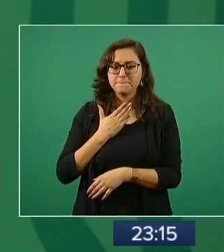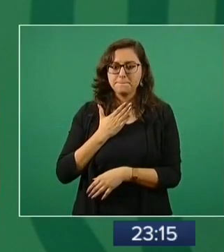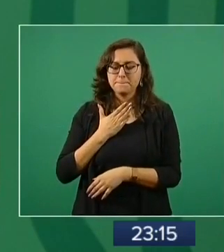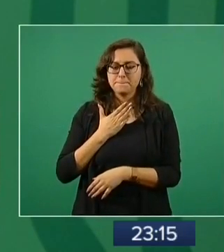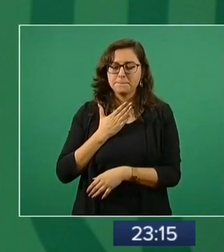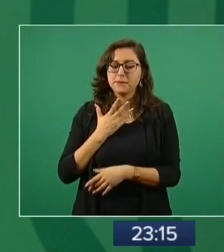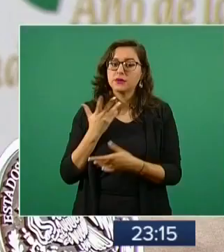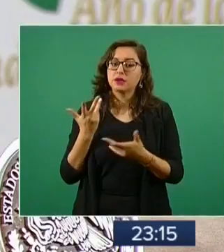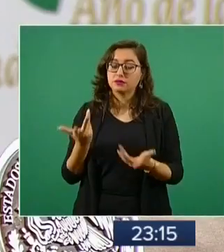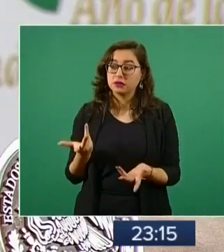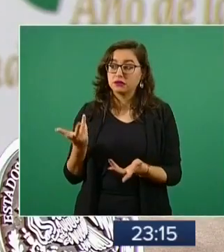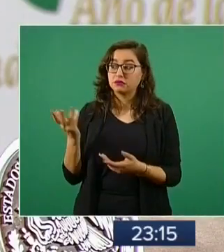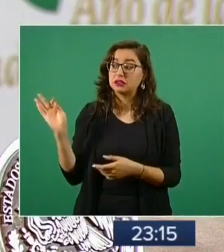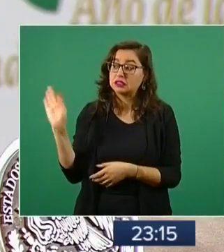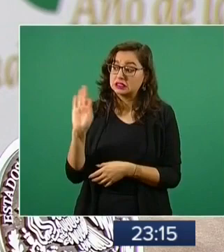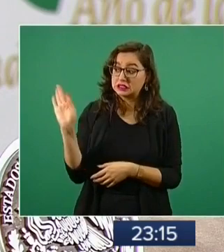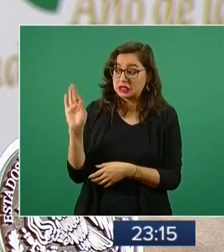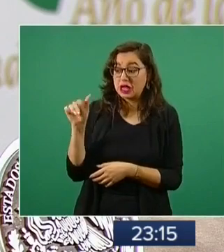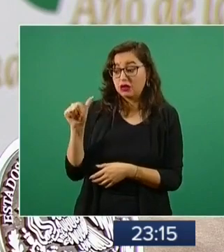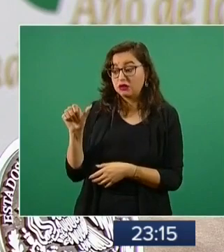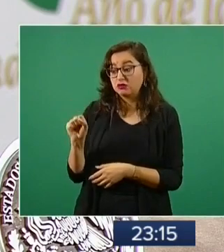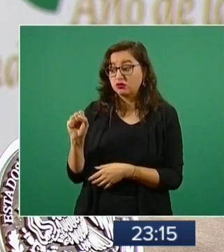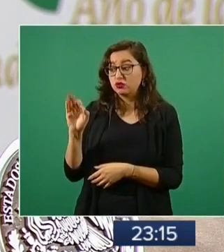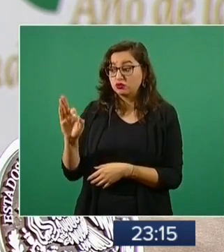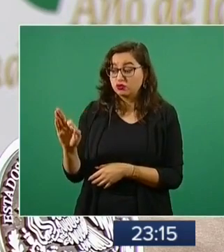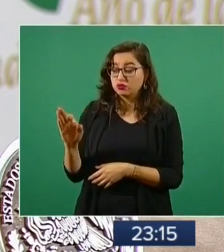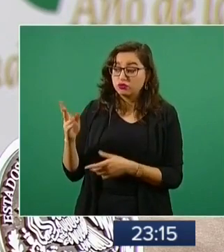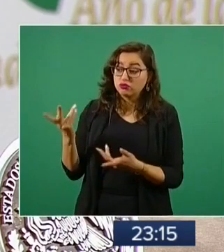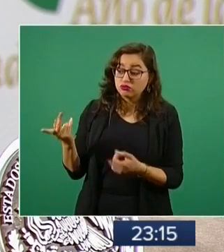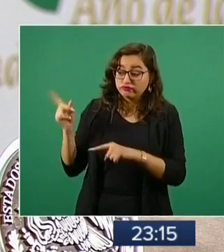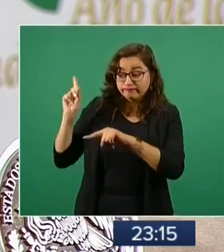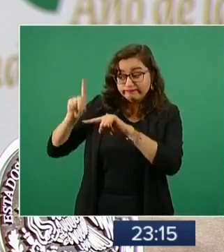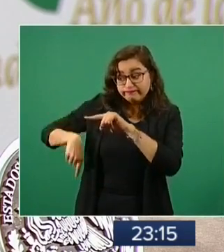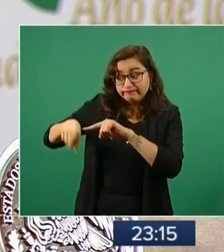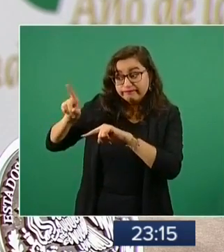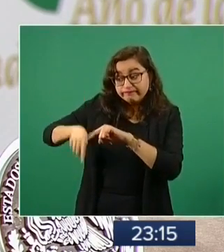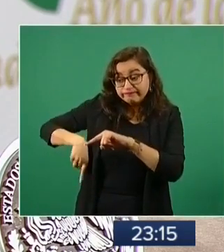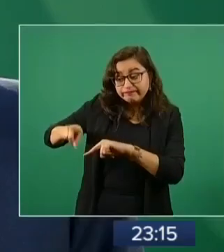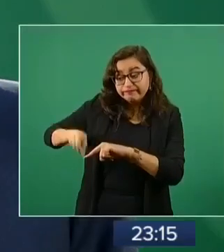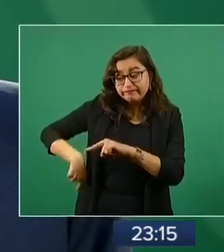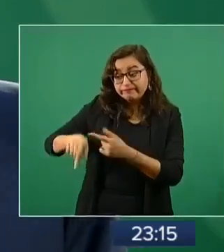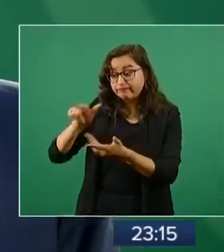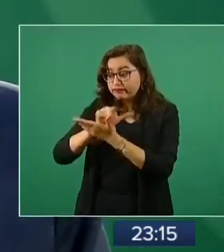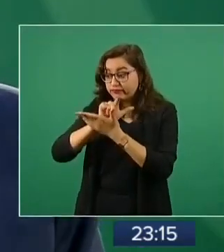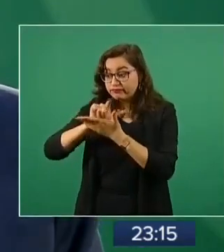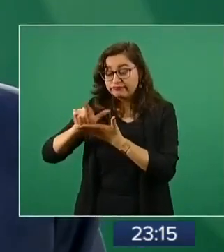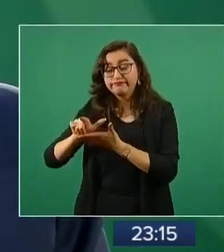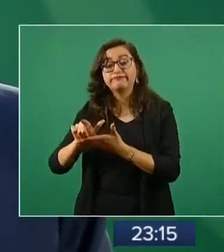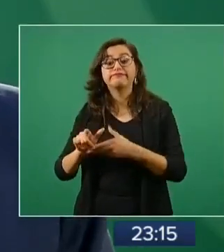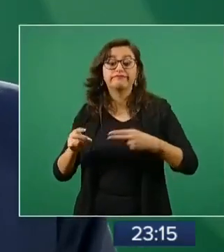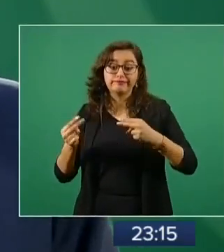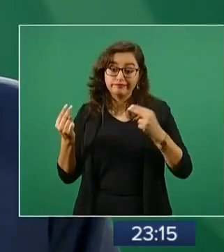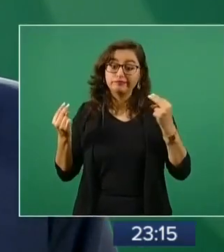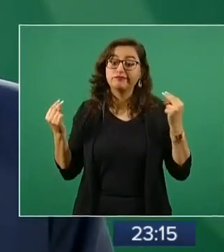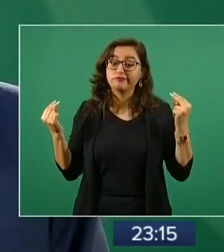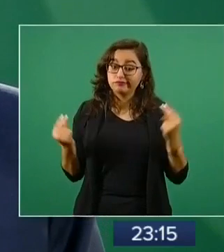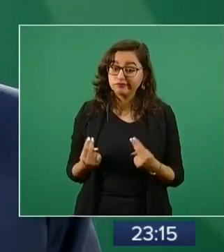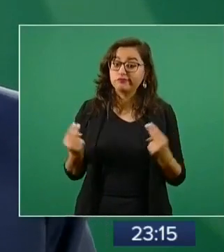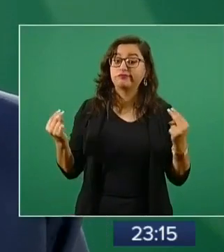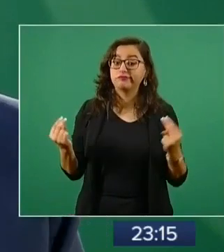si es necesario, que sí lo es, porque esto que hicieron